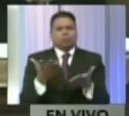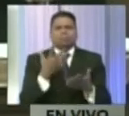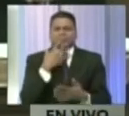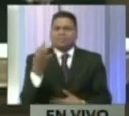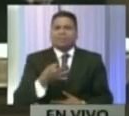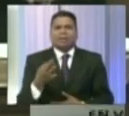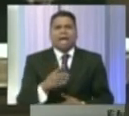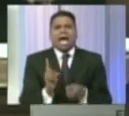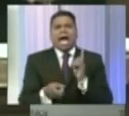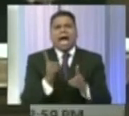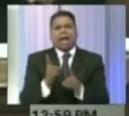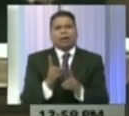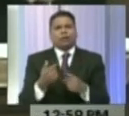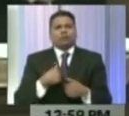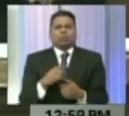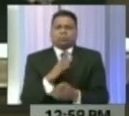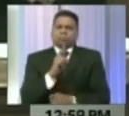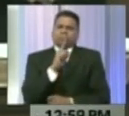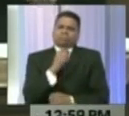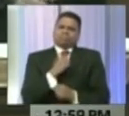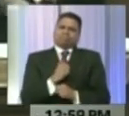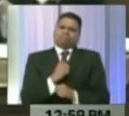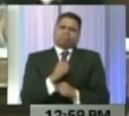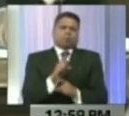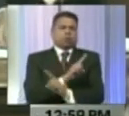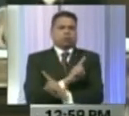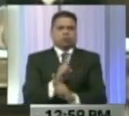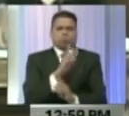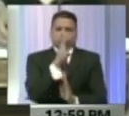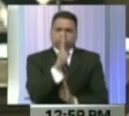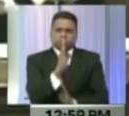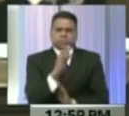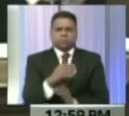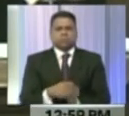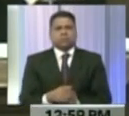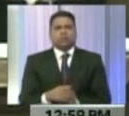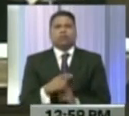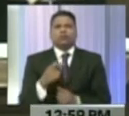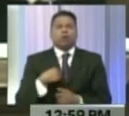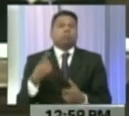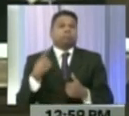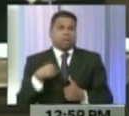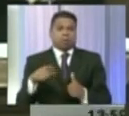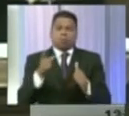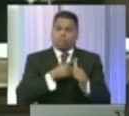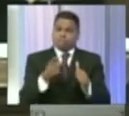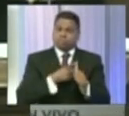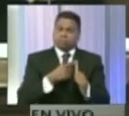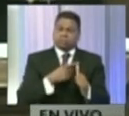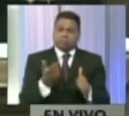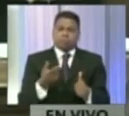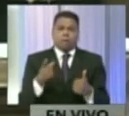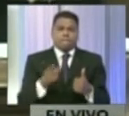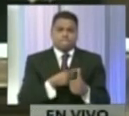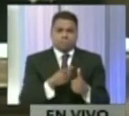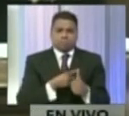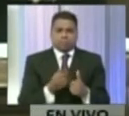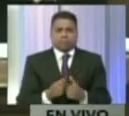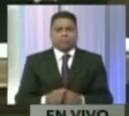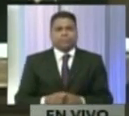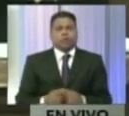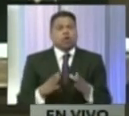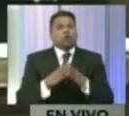Si algo no tengo, es que no soy ortodoxo. Soy hombre de principios y creo y he dicho, todo